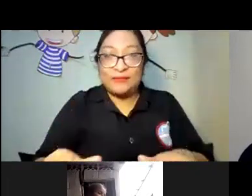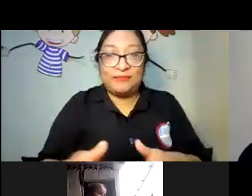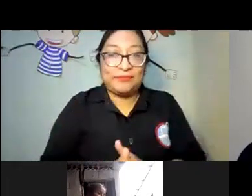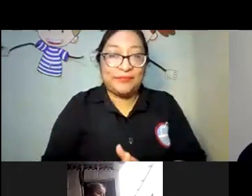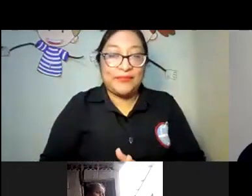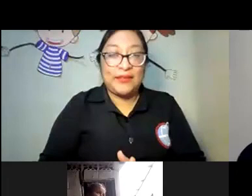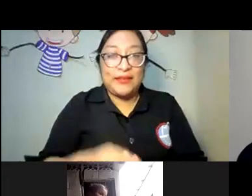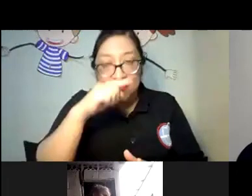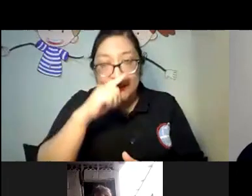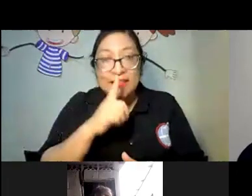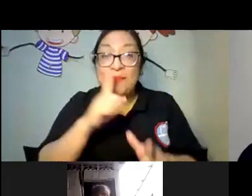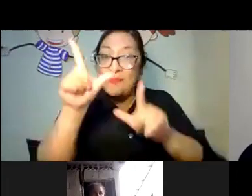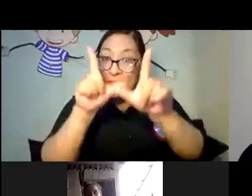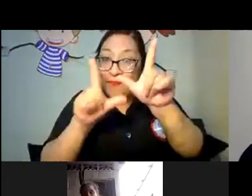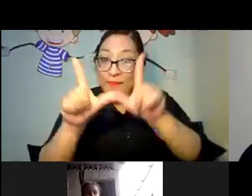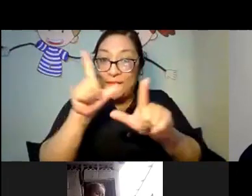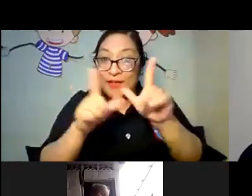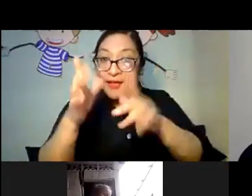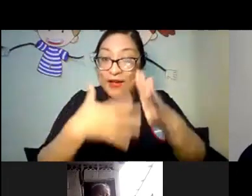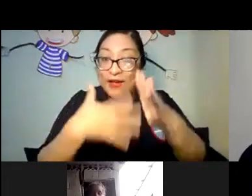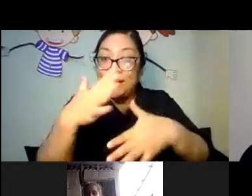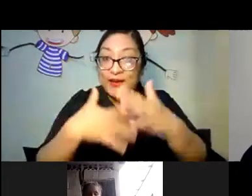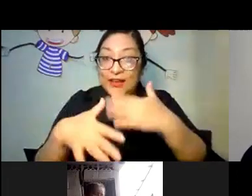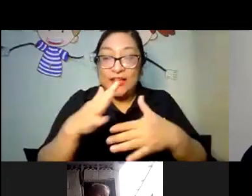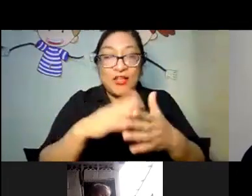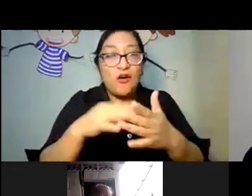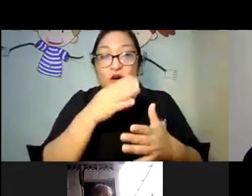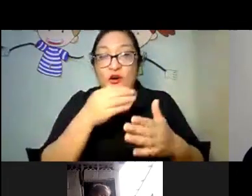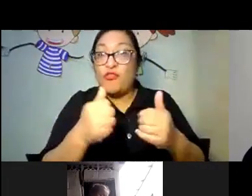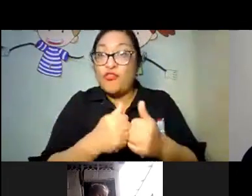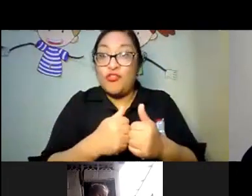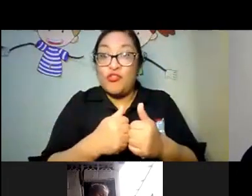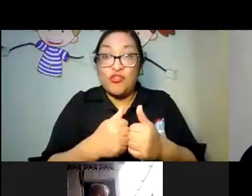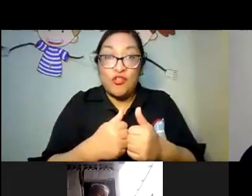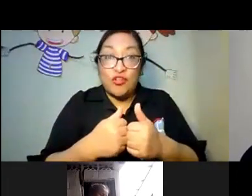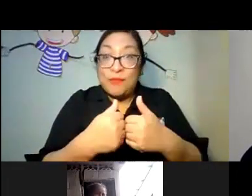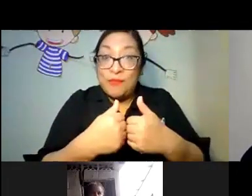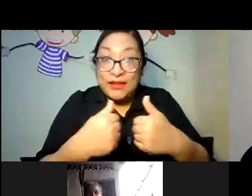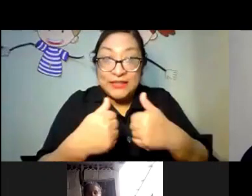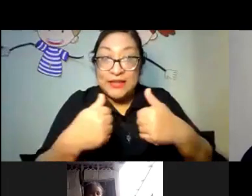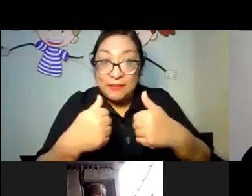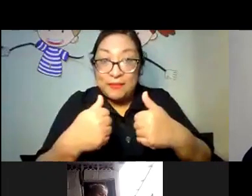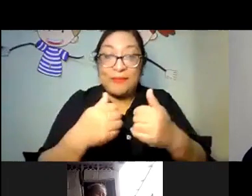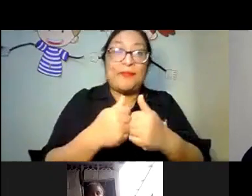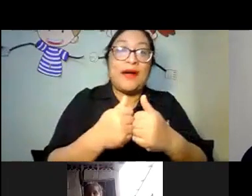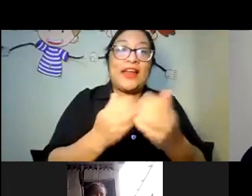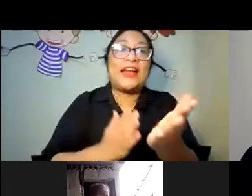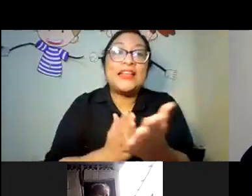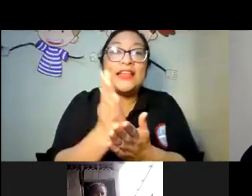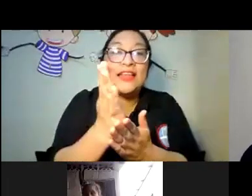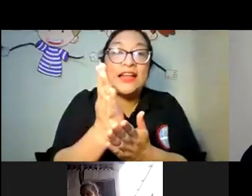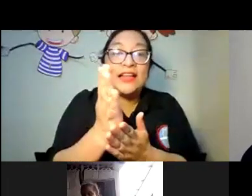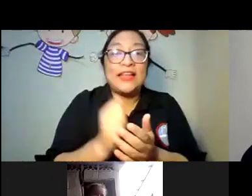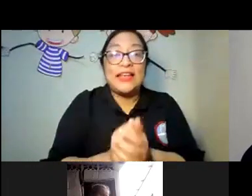la lengua de señas es inseparable de los derechos de las personas con discapacidad